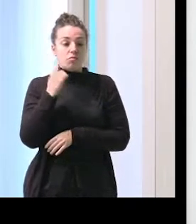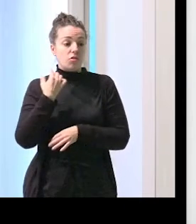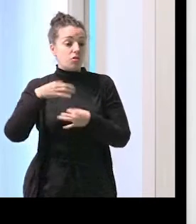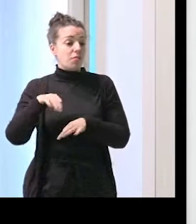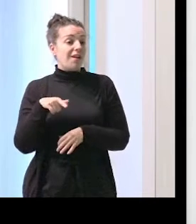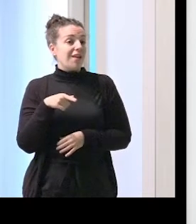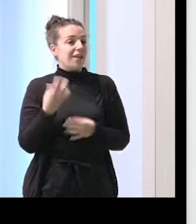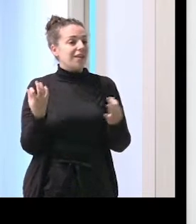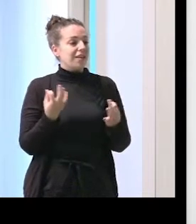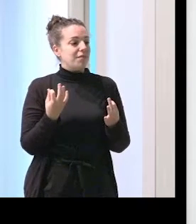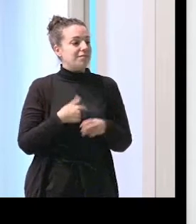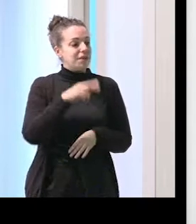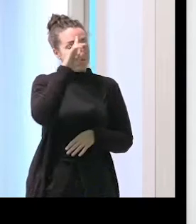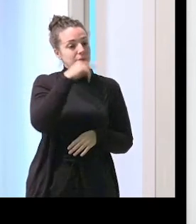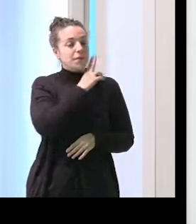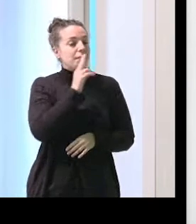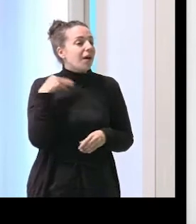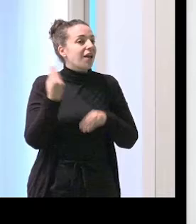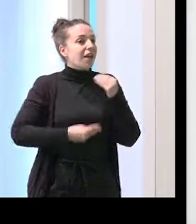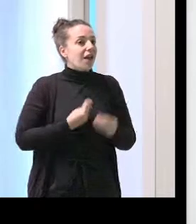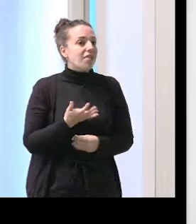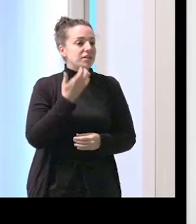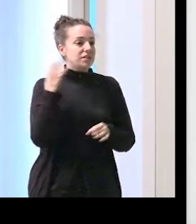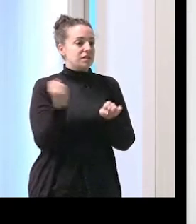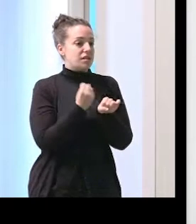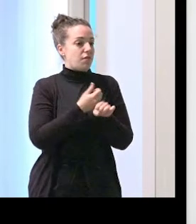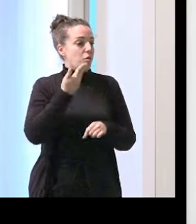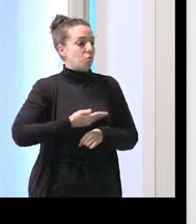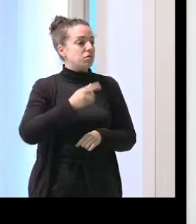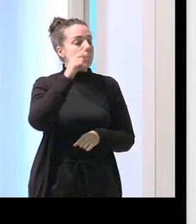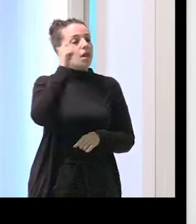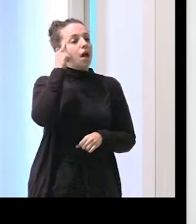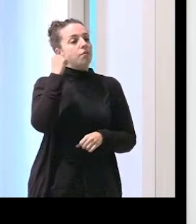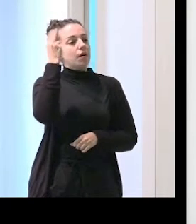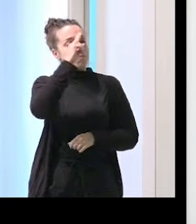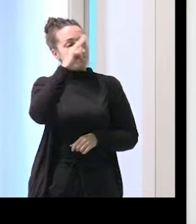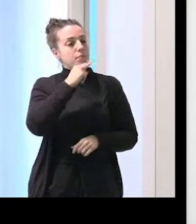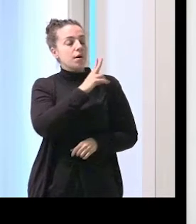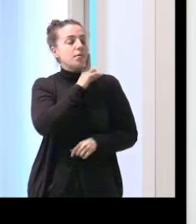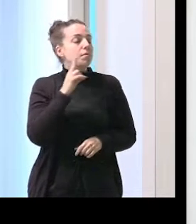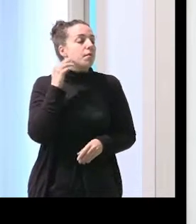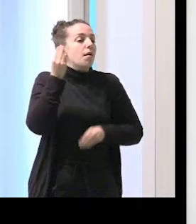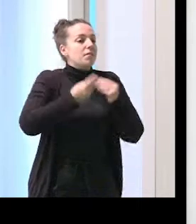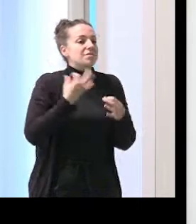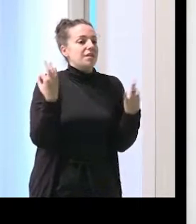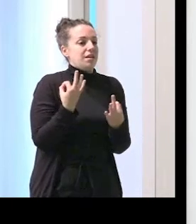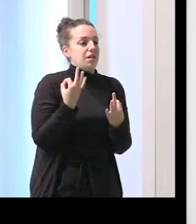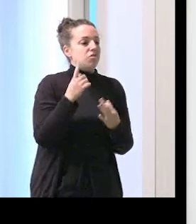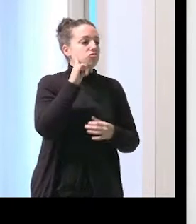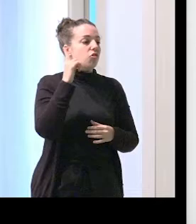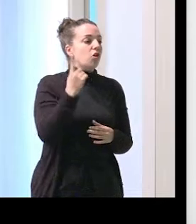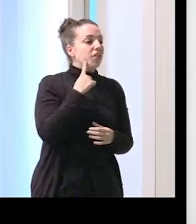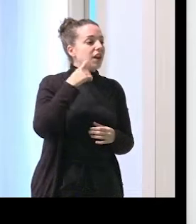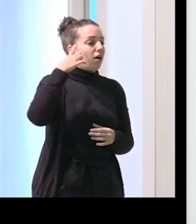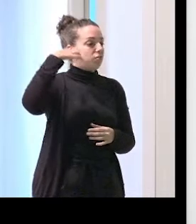¿Qué pasa con los padres? Bueno, hay un trabajo importante sobre qué piensan los padres sobre la sordera unilateral. Y aunque seguimos